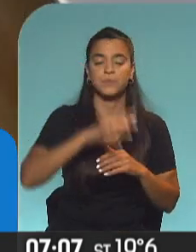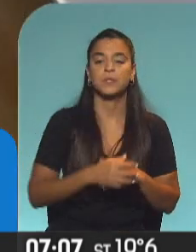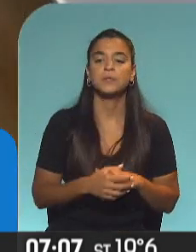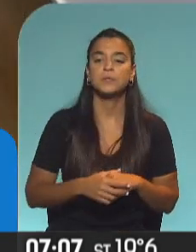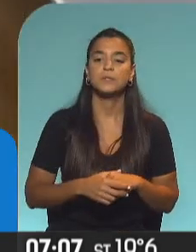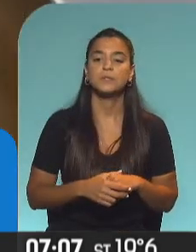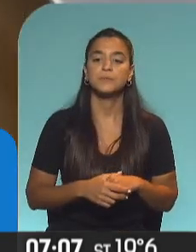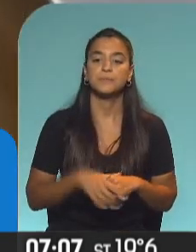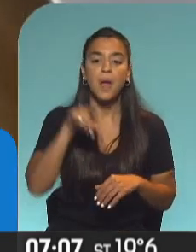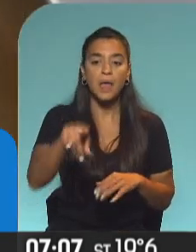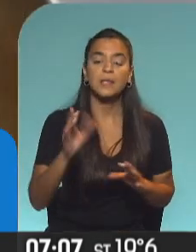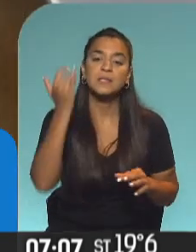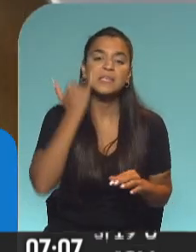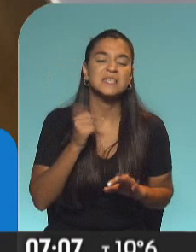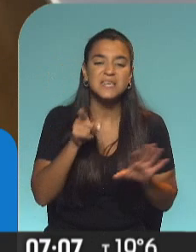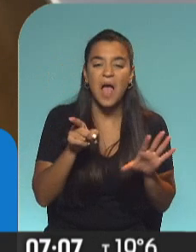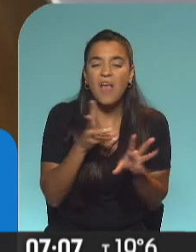se va a terminar